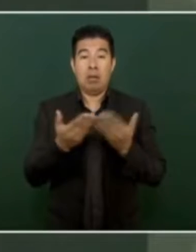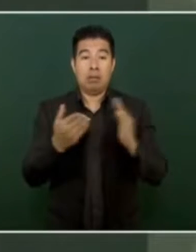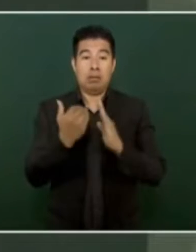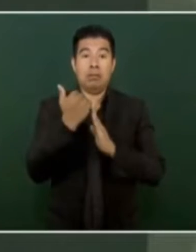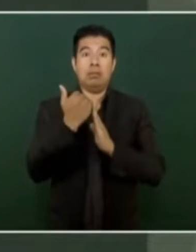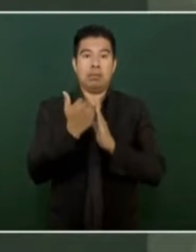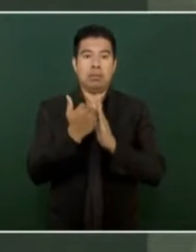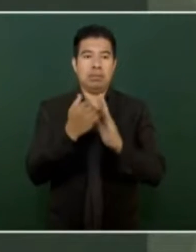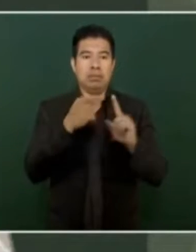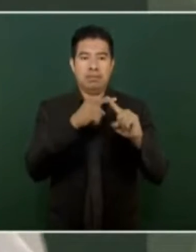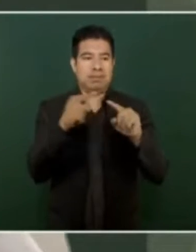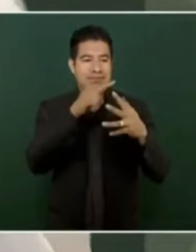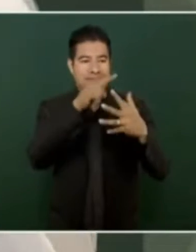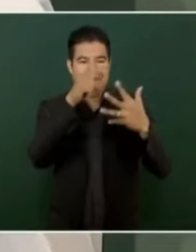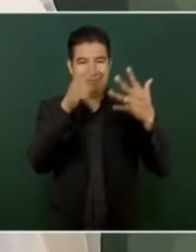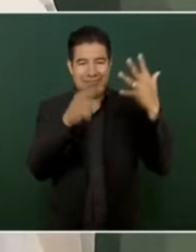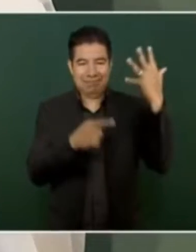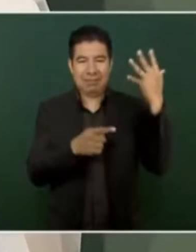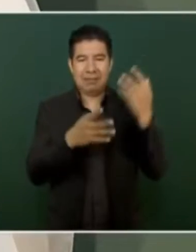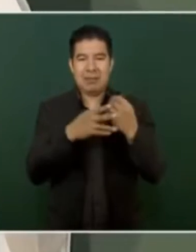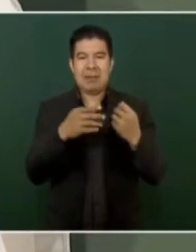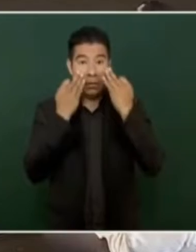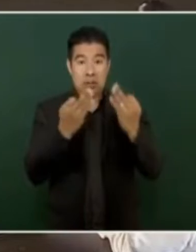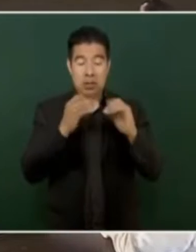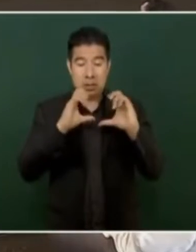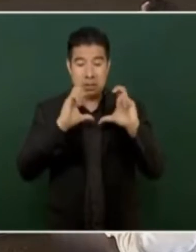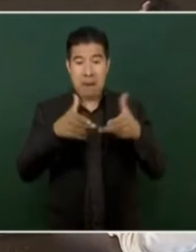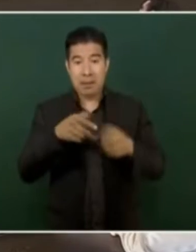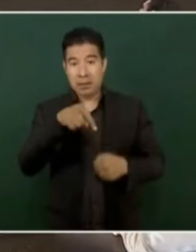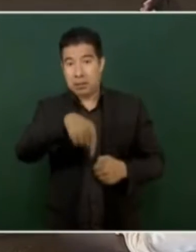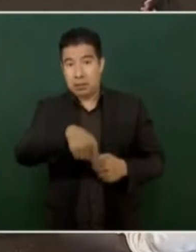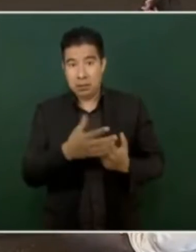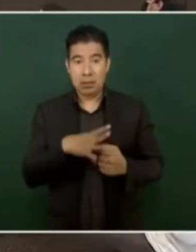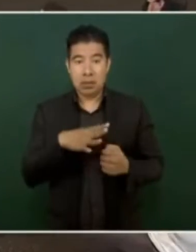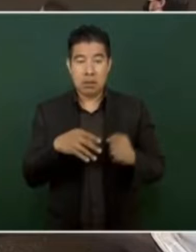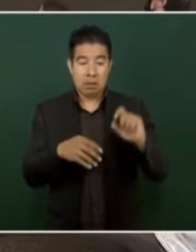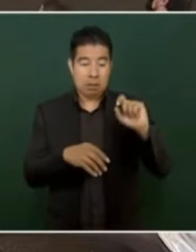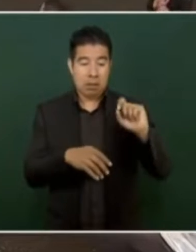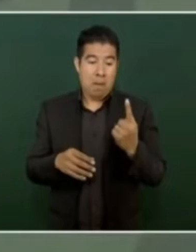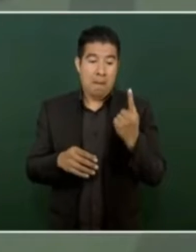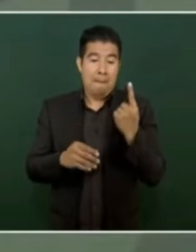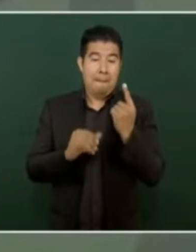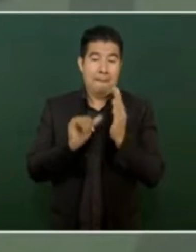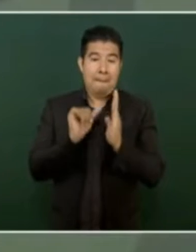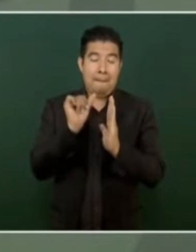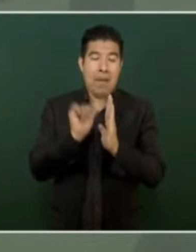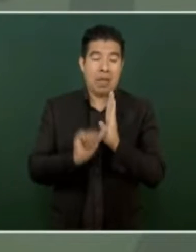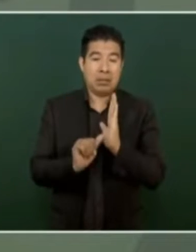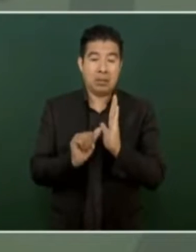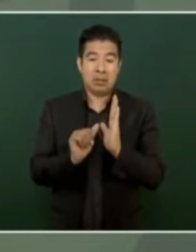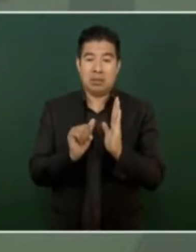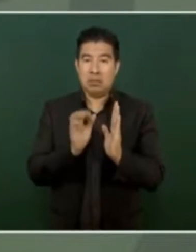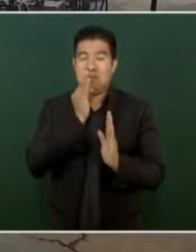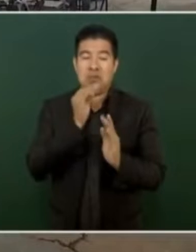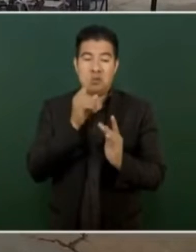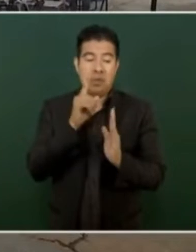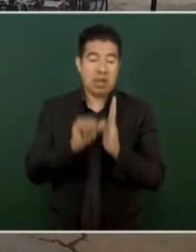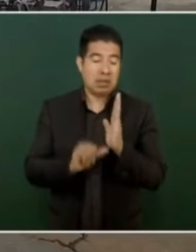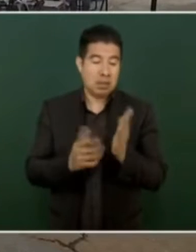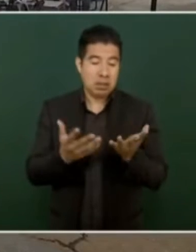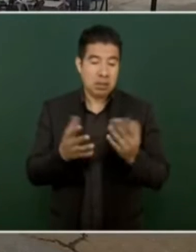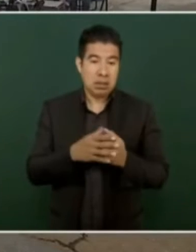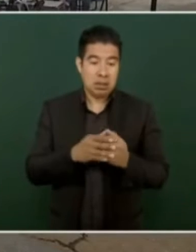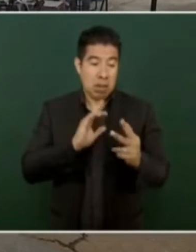todos los delitos. Bueno, estamos viendo lo que pasa en Chiapas, 28 homicidios en un mes, ni siquiera